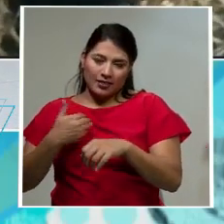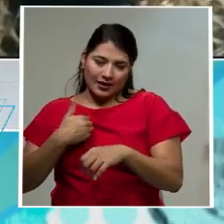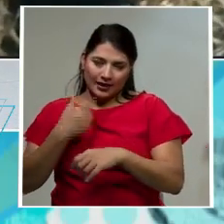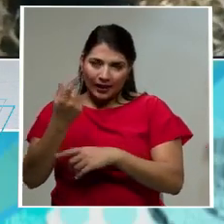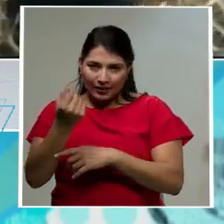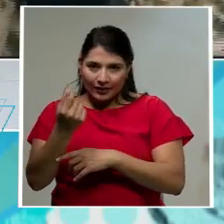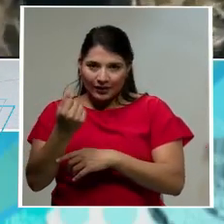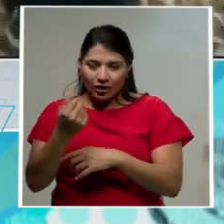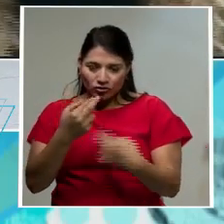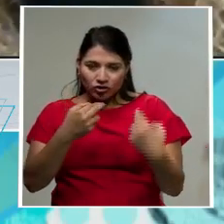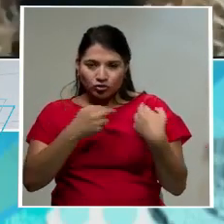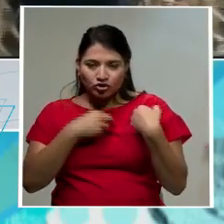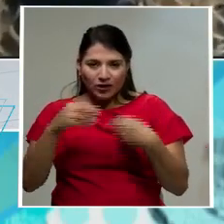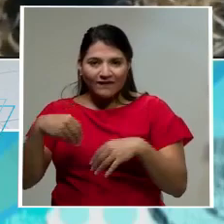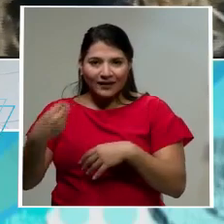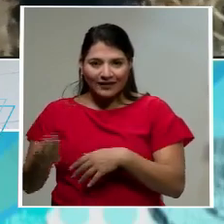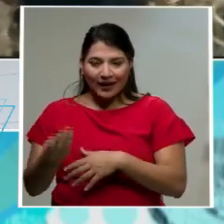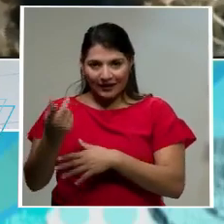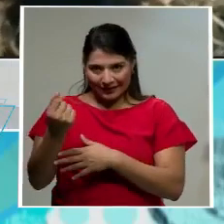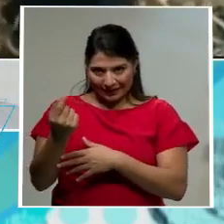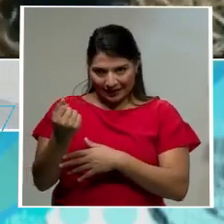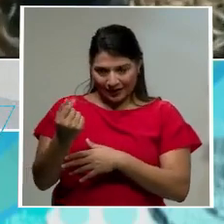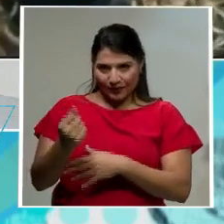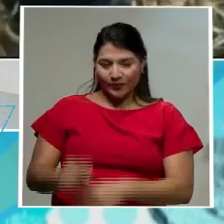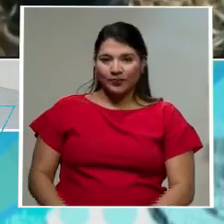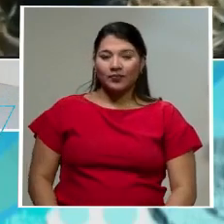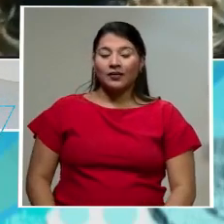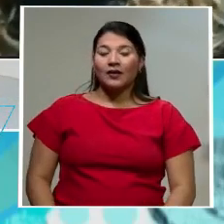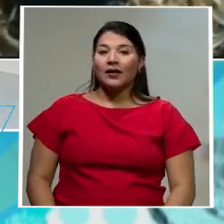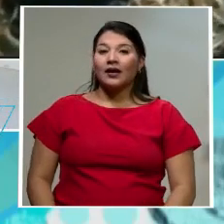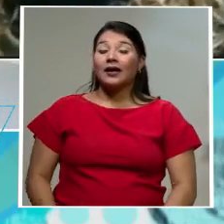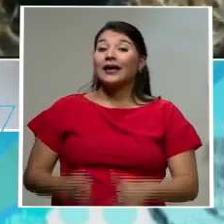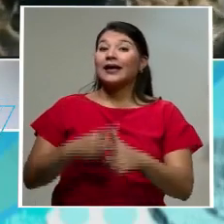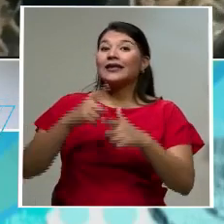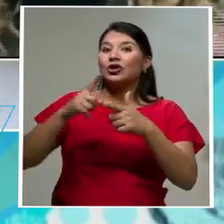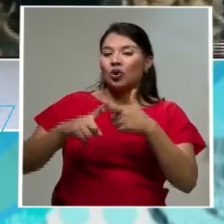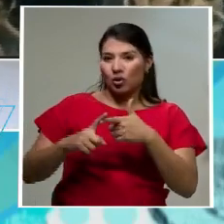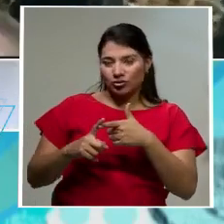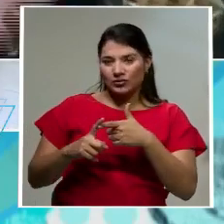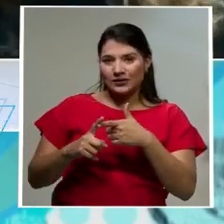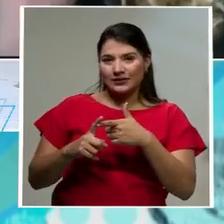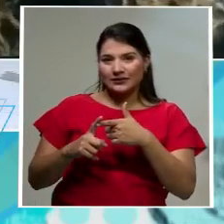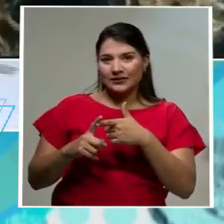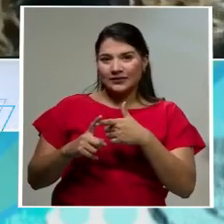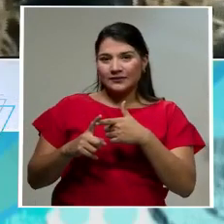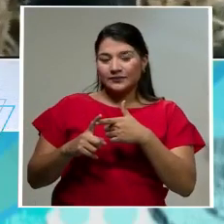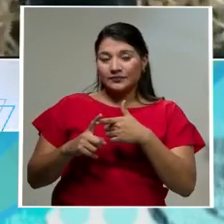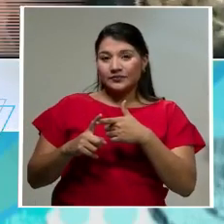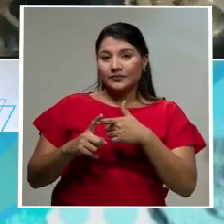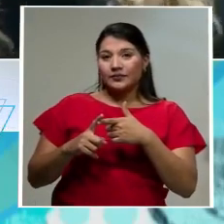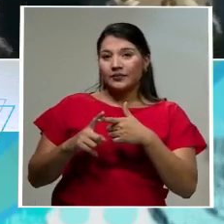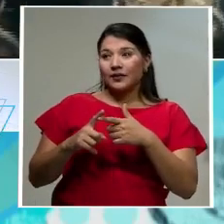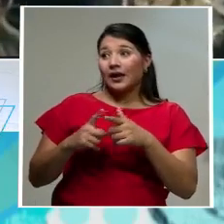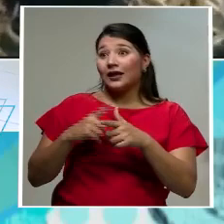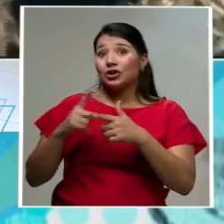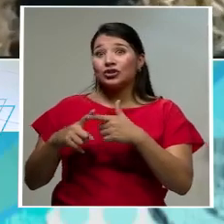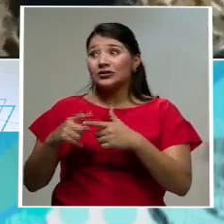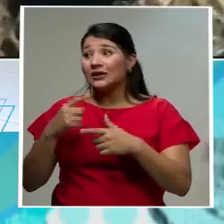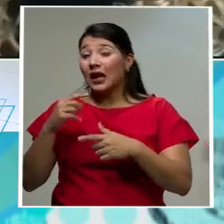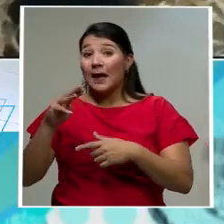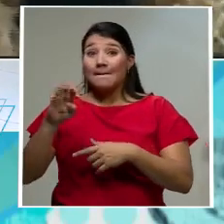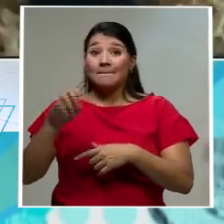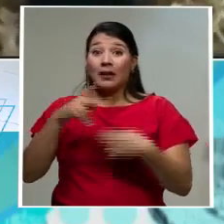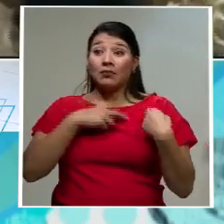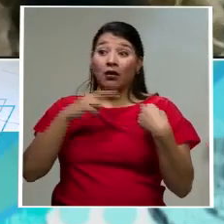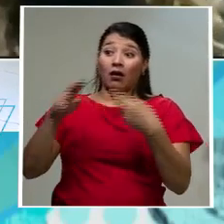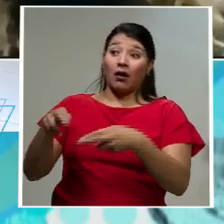encargado de la ejecución del proyecto. Entonces, como eso perdón, la pelota iba de un lado para el otro, lo